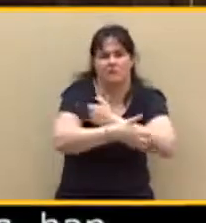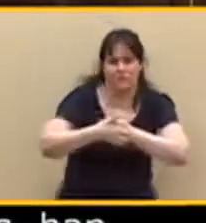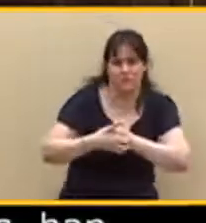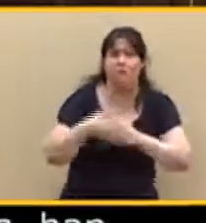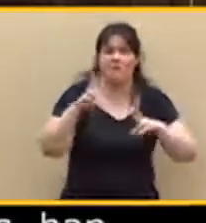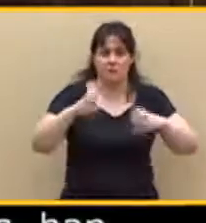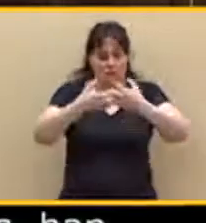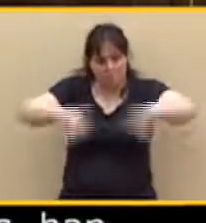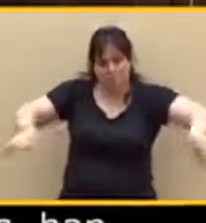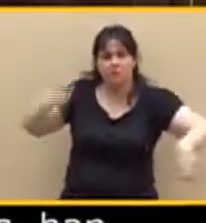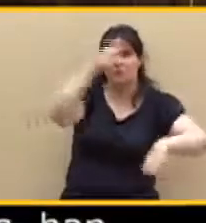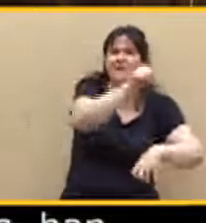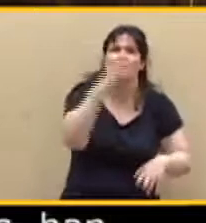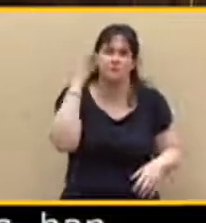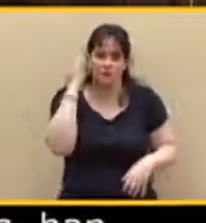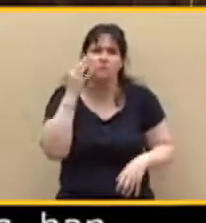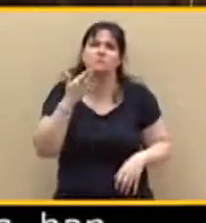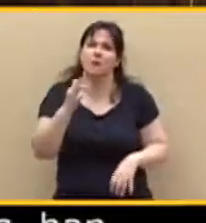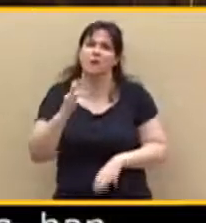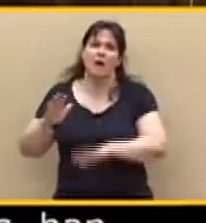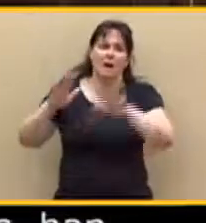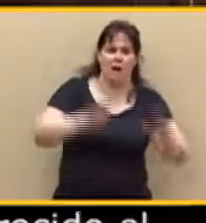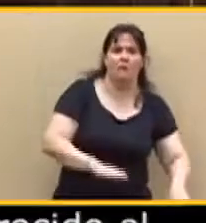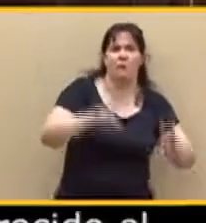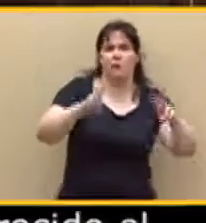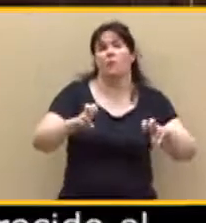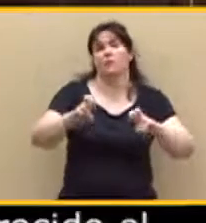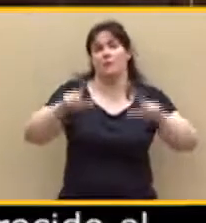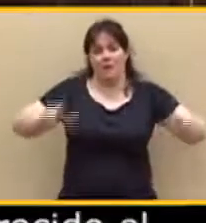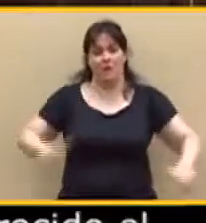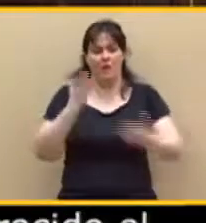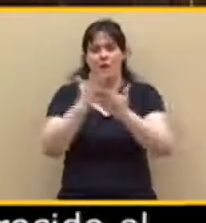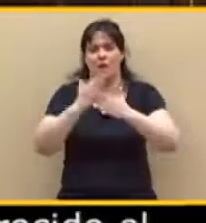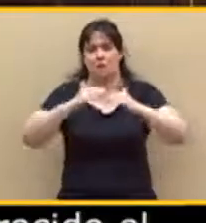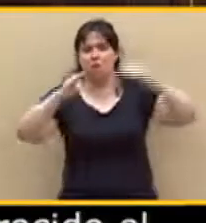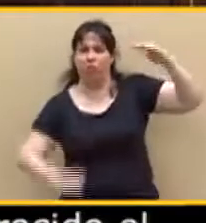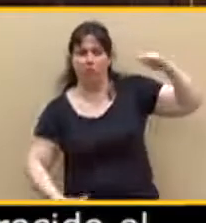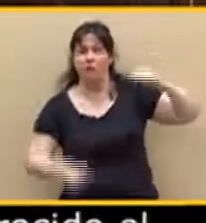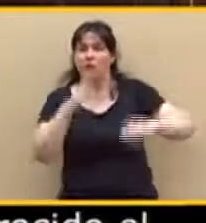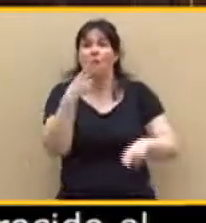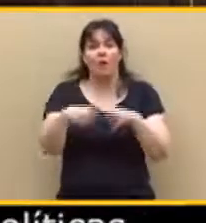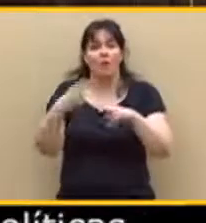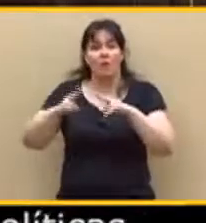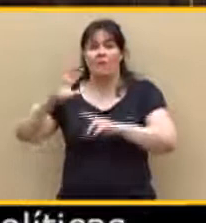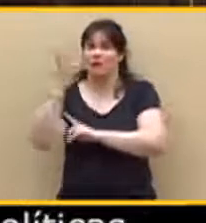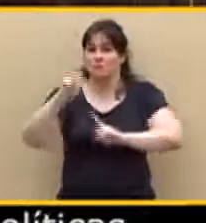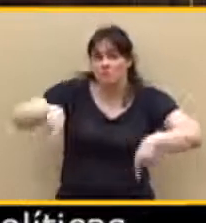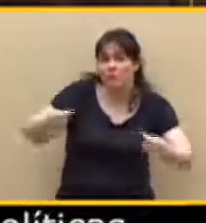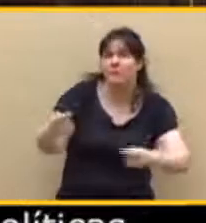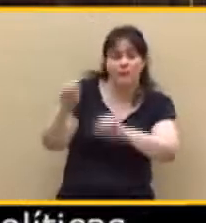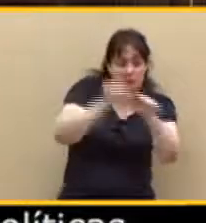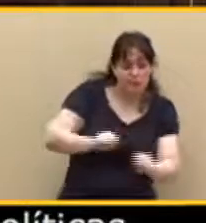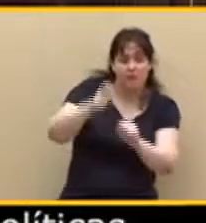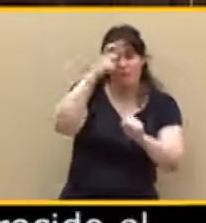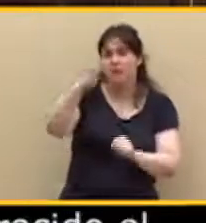sexos y han favorecido el aumento de la desigualdad en las aulas. Sus políticas medioambientales y de defensa de nuestros pueblos son